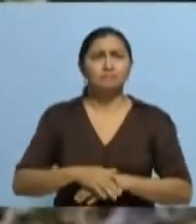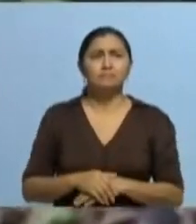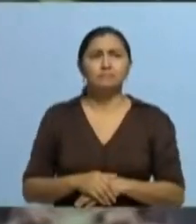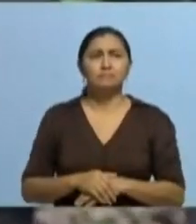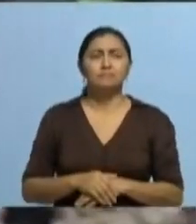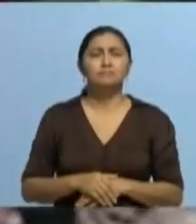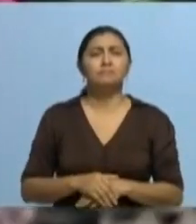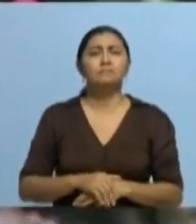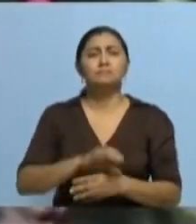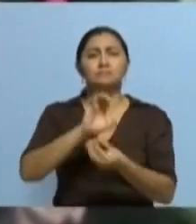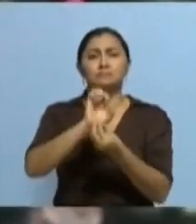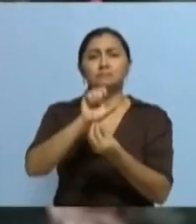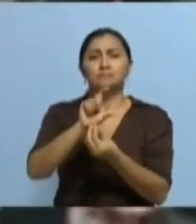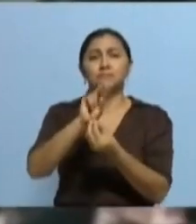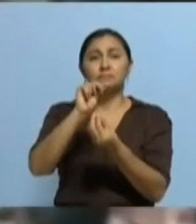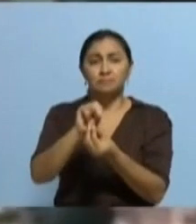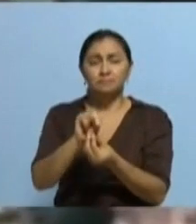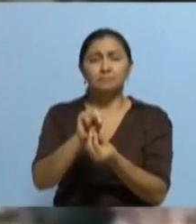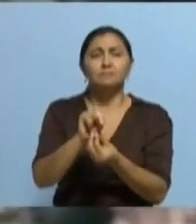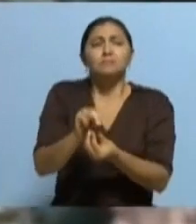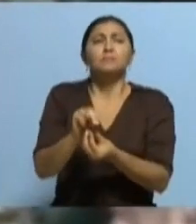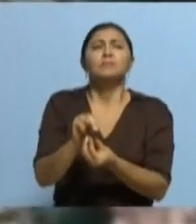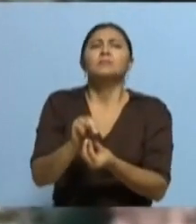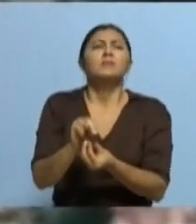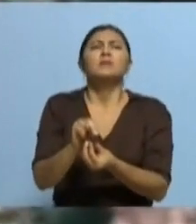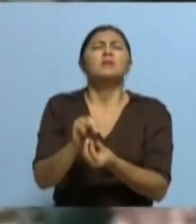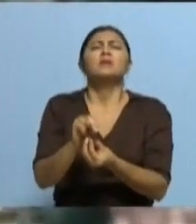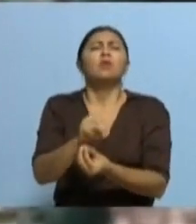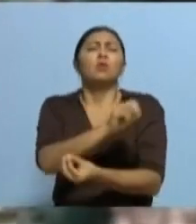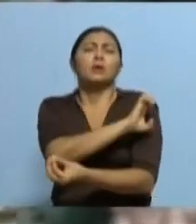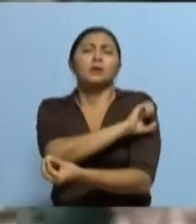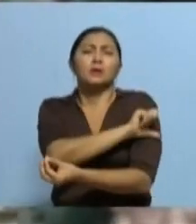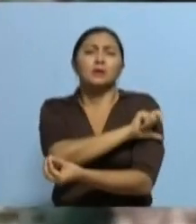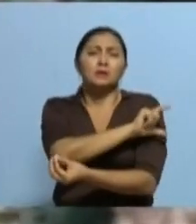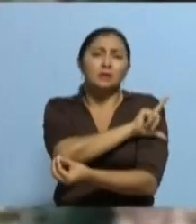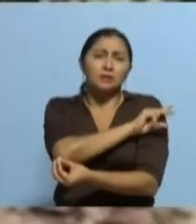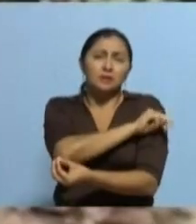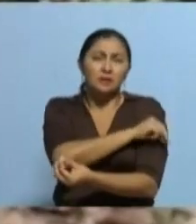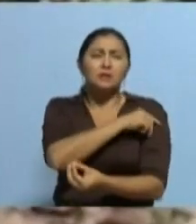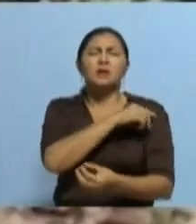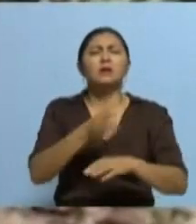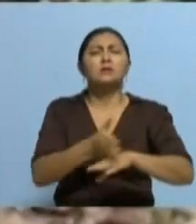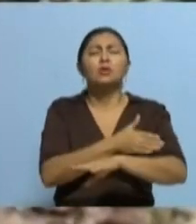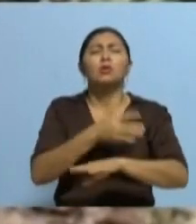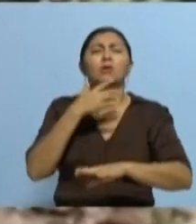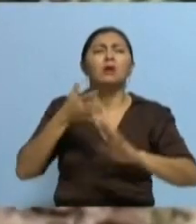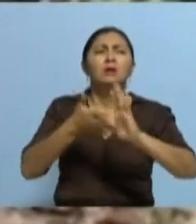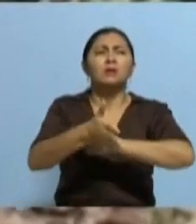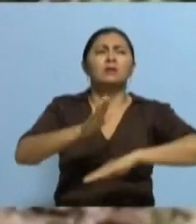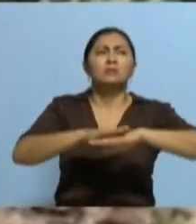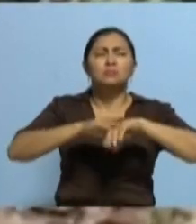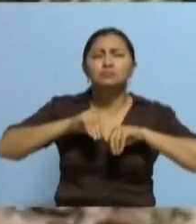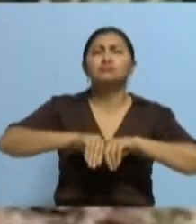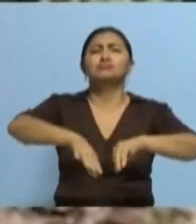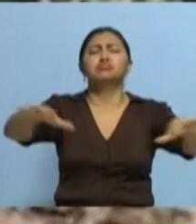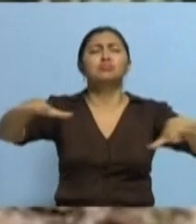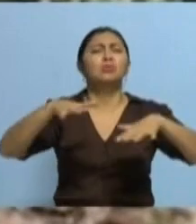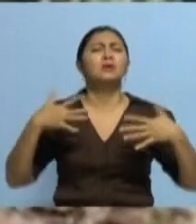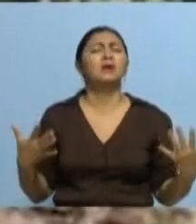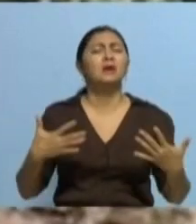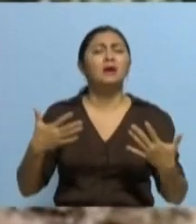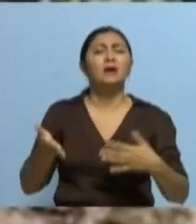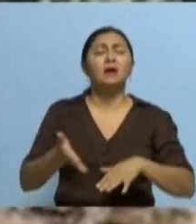El ELN ha lanzado un mensaje que tiene atemorizada a toda Colombia, donde mencionan que realizarán un paro armado a nivel